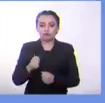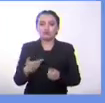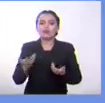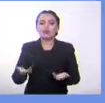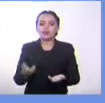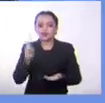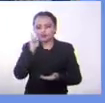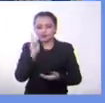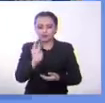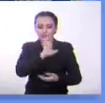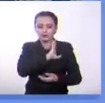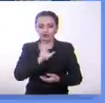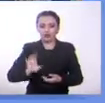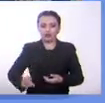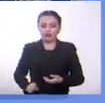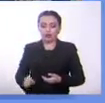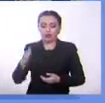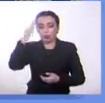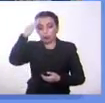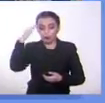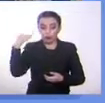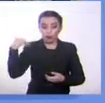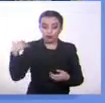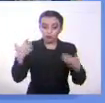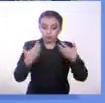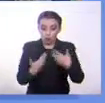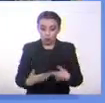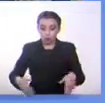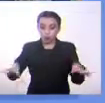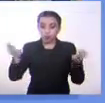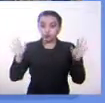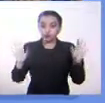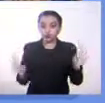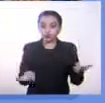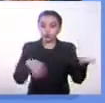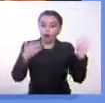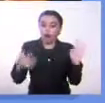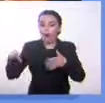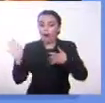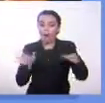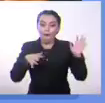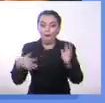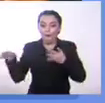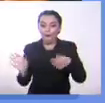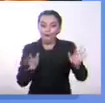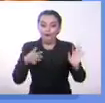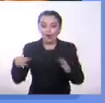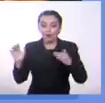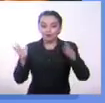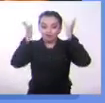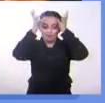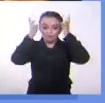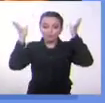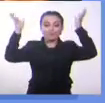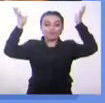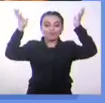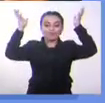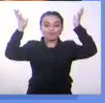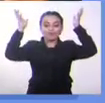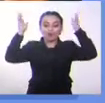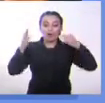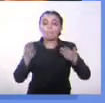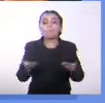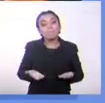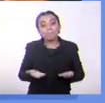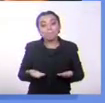aparece una mujer, por ejemplo, con un gran vestido. Del baile folclórico. Folclórico. Entonces, pero tu gusto por el